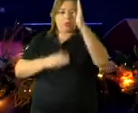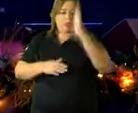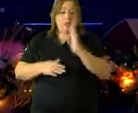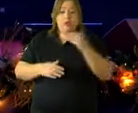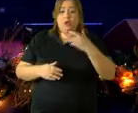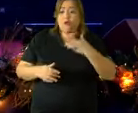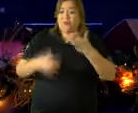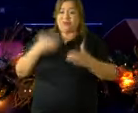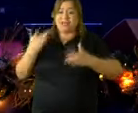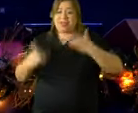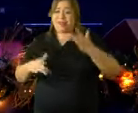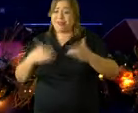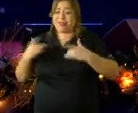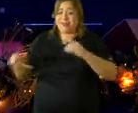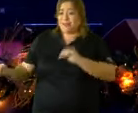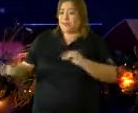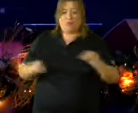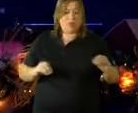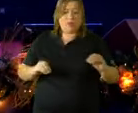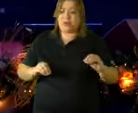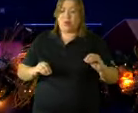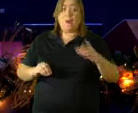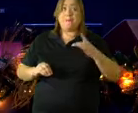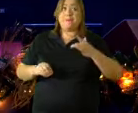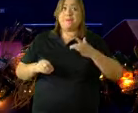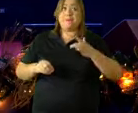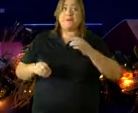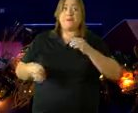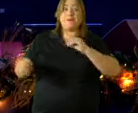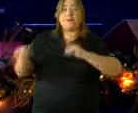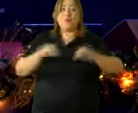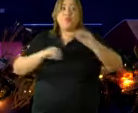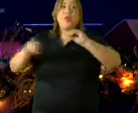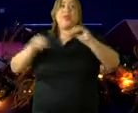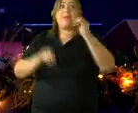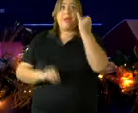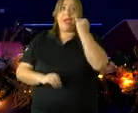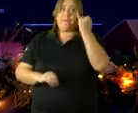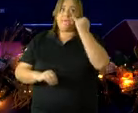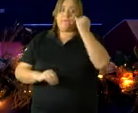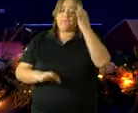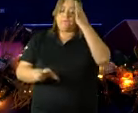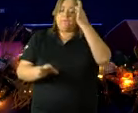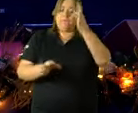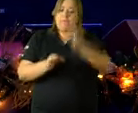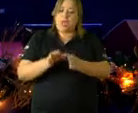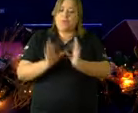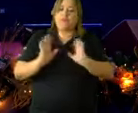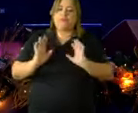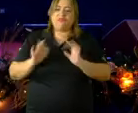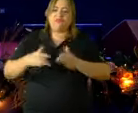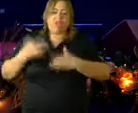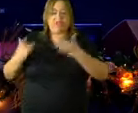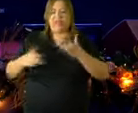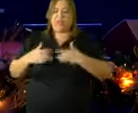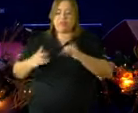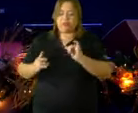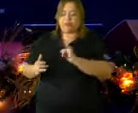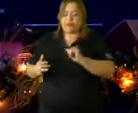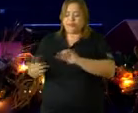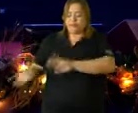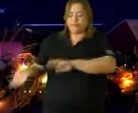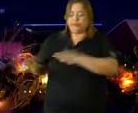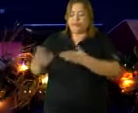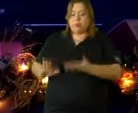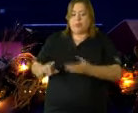que sientes, muévete por la fe. Porque el sentir muchas veces es muerte. Pero